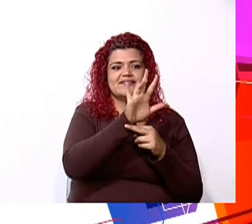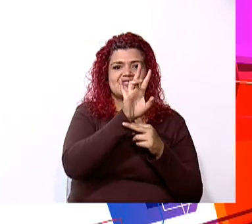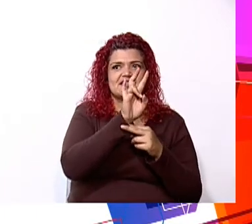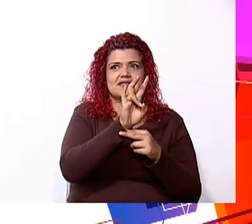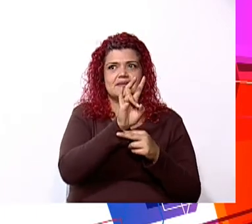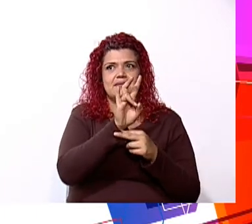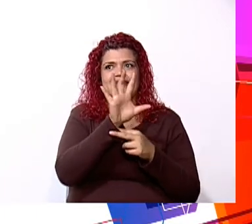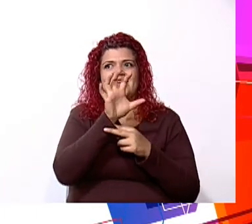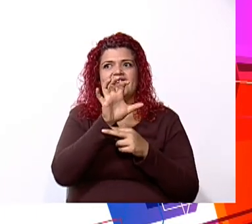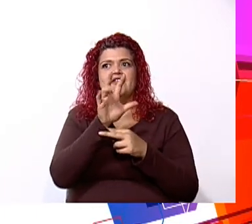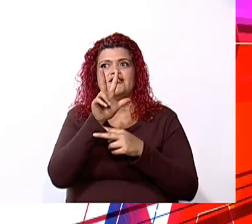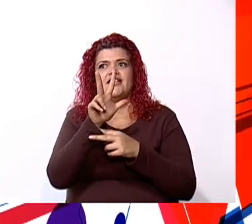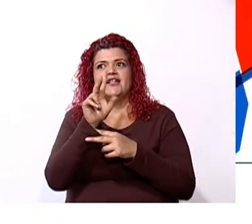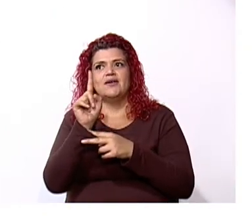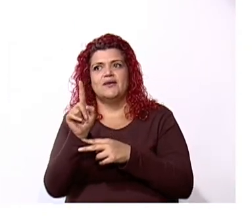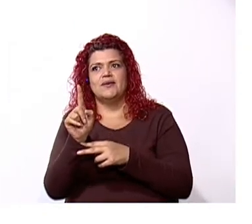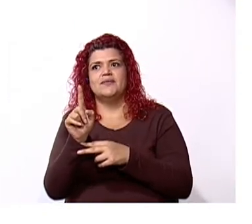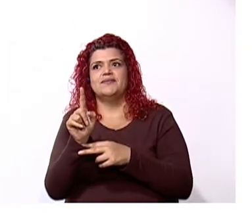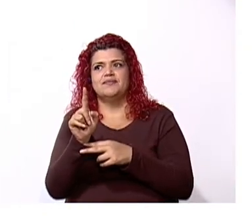37.530.